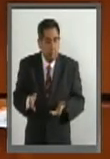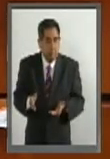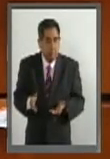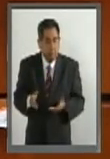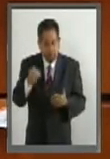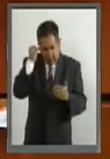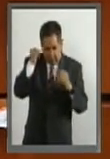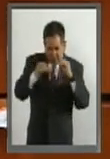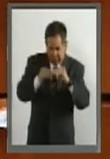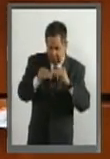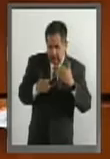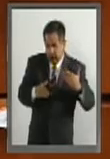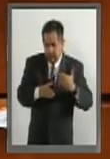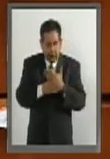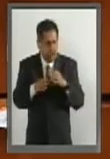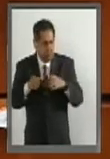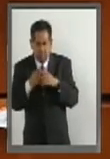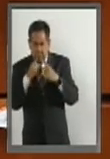estratégicas